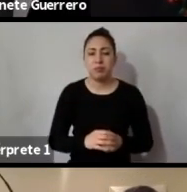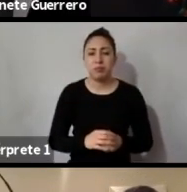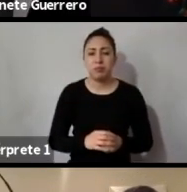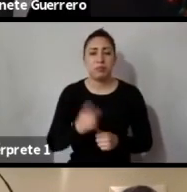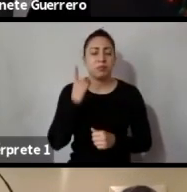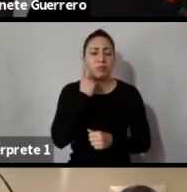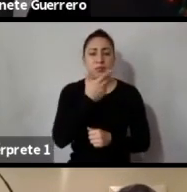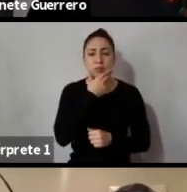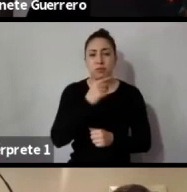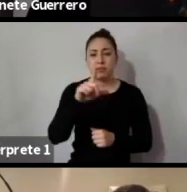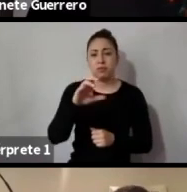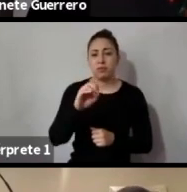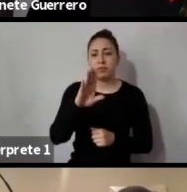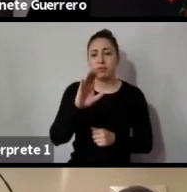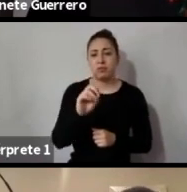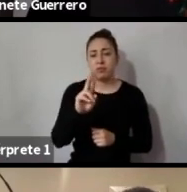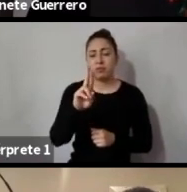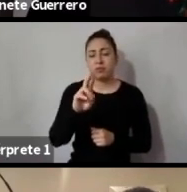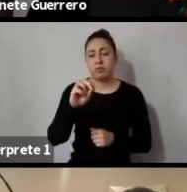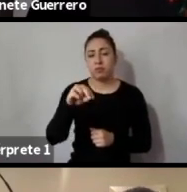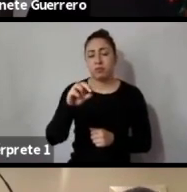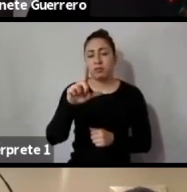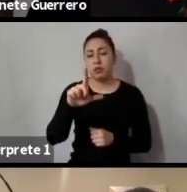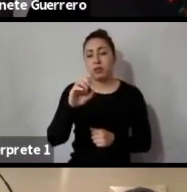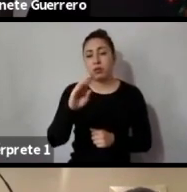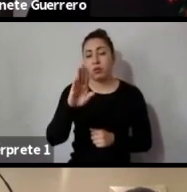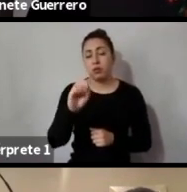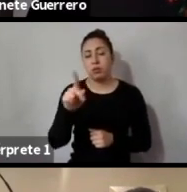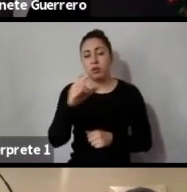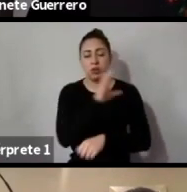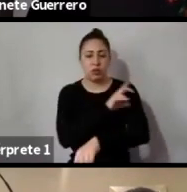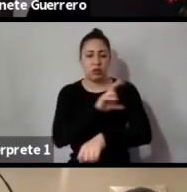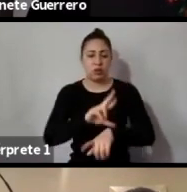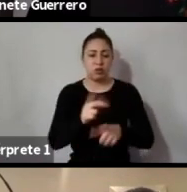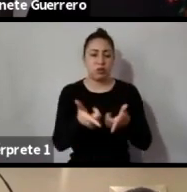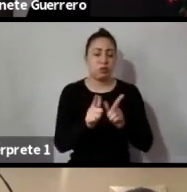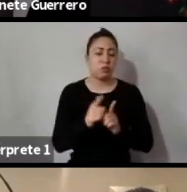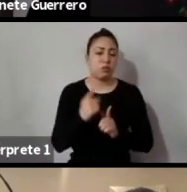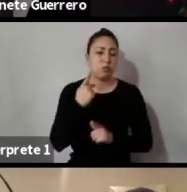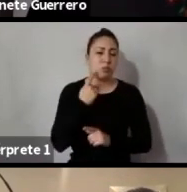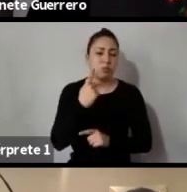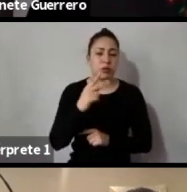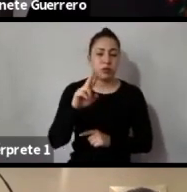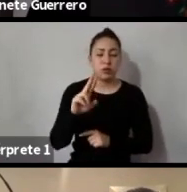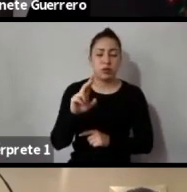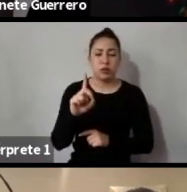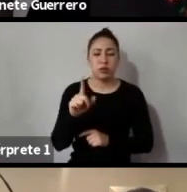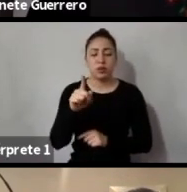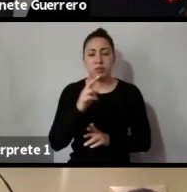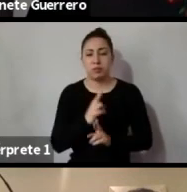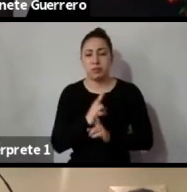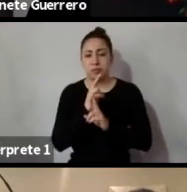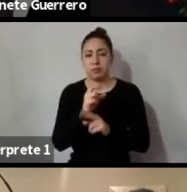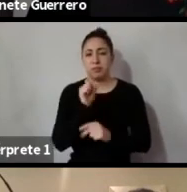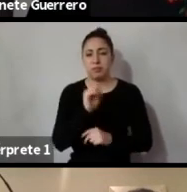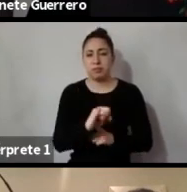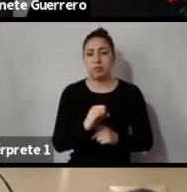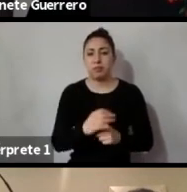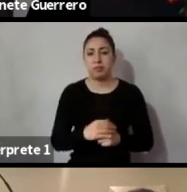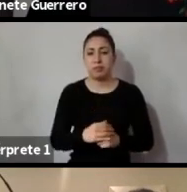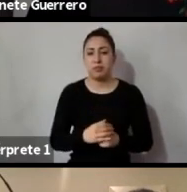Diputado Víctor Hugo Lobo Román, presidente de la Junta de Coordinación Política y coordinador del Grupo Parlamentario del PRD. Víctor Hugo Lobo, a favor.